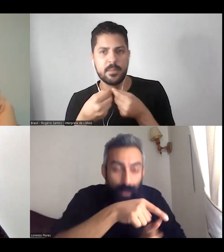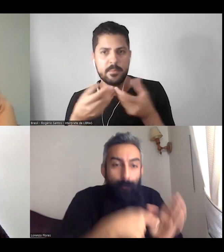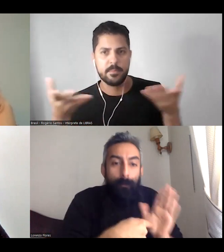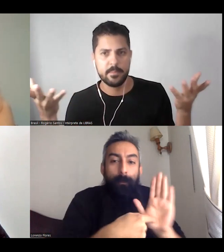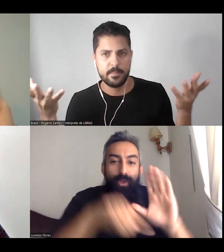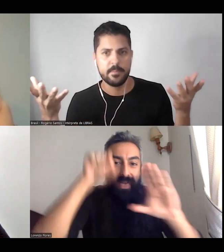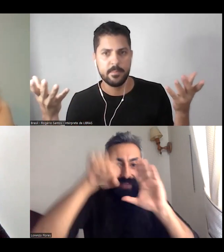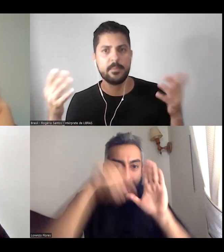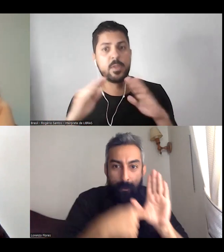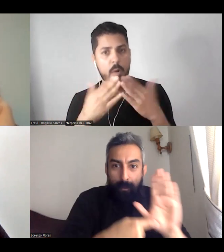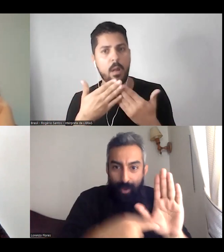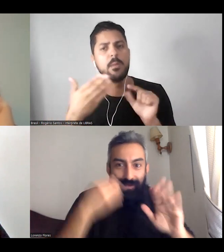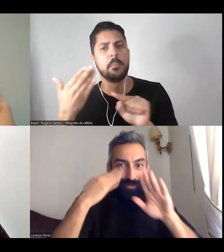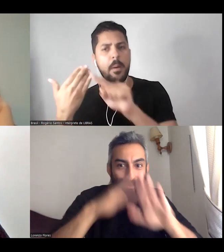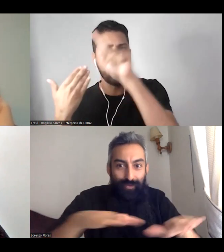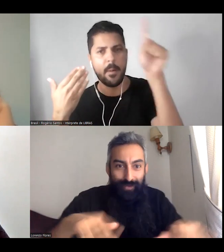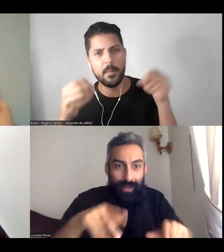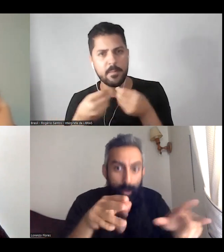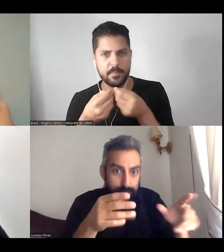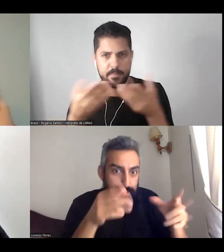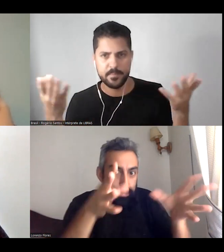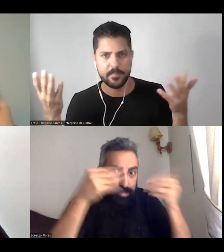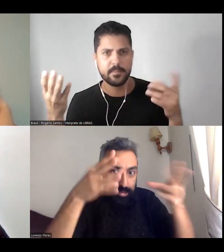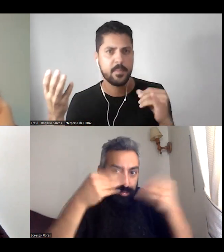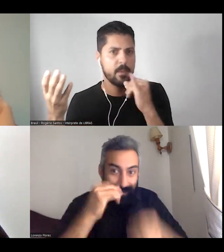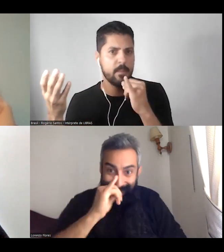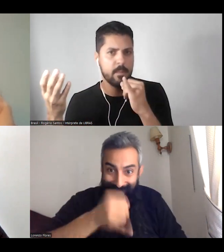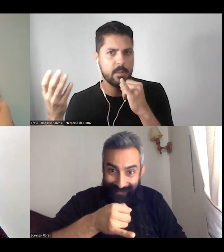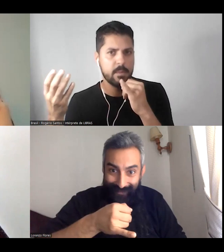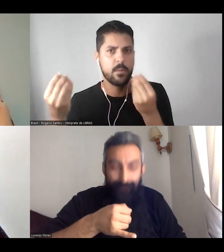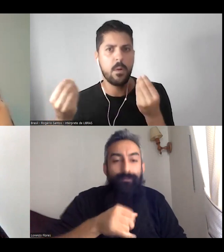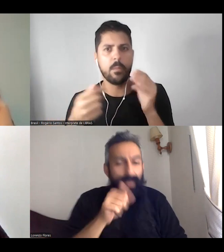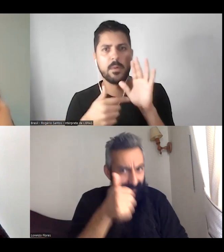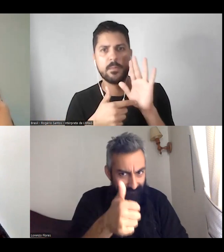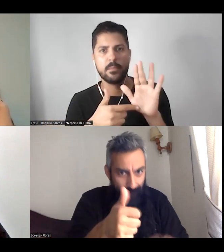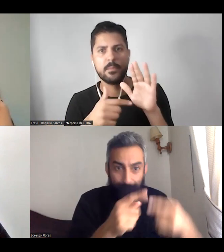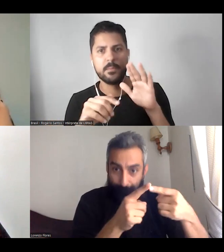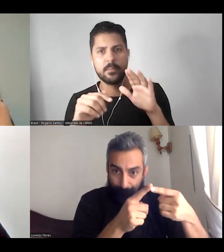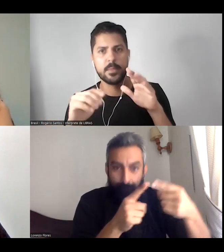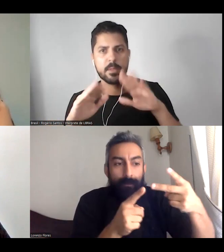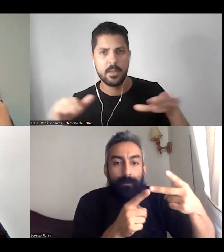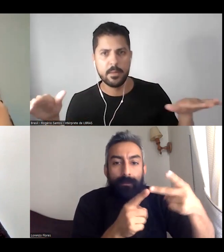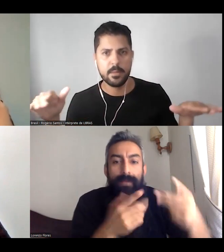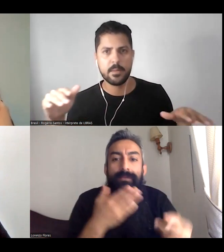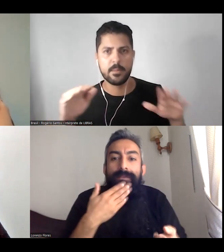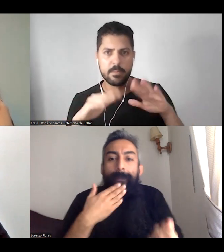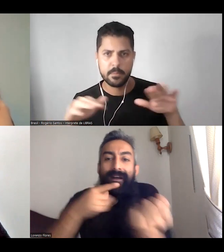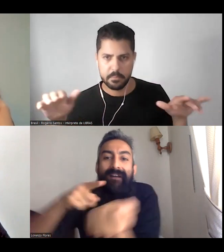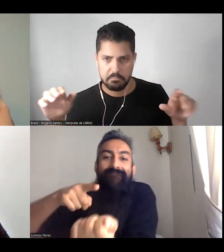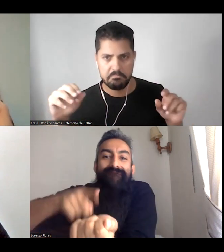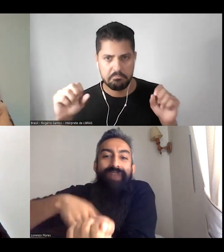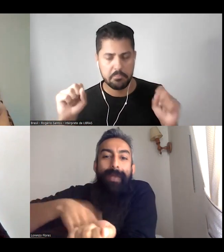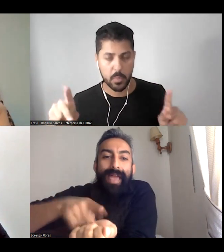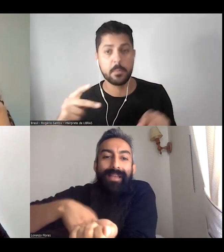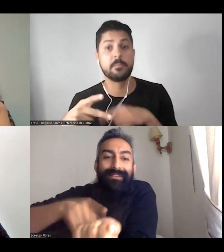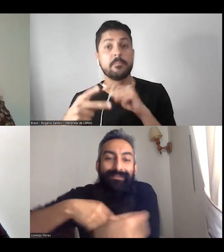colegios? Para poder, por ejemplo, mostrar los videos a los niños y que ellos también lo puedan ver, ¿sí? Ok.